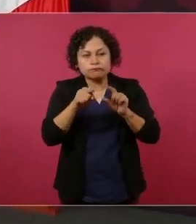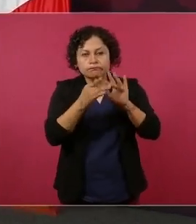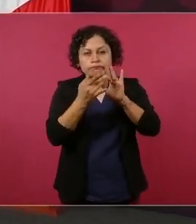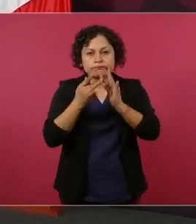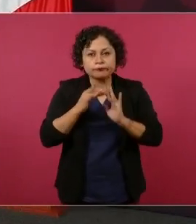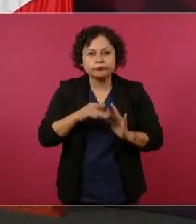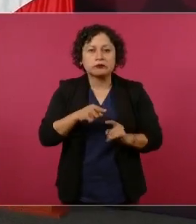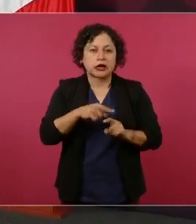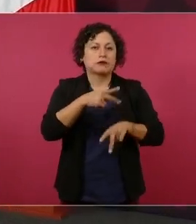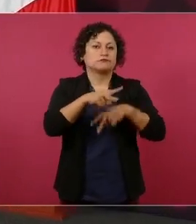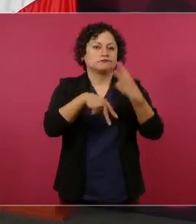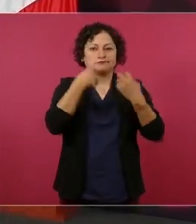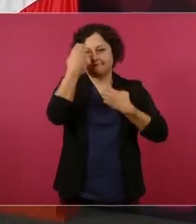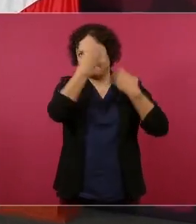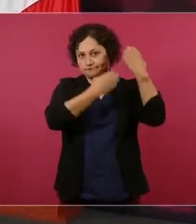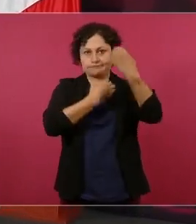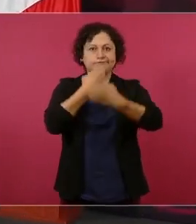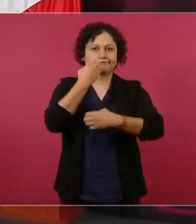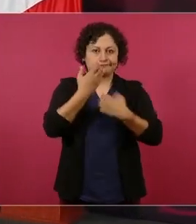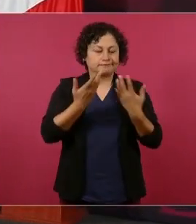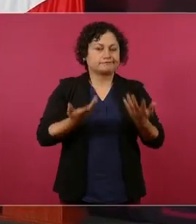Sí,